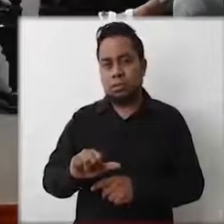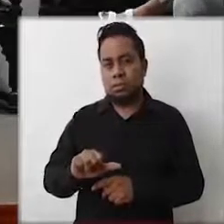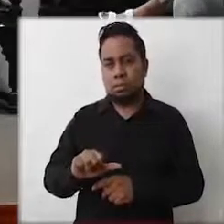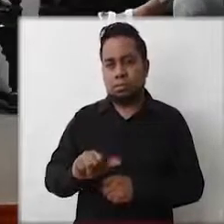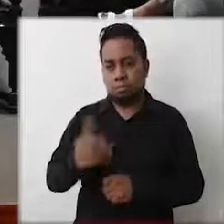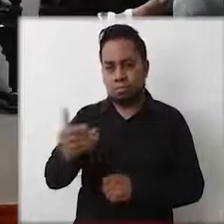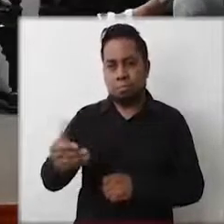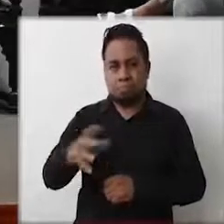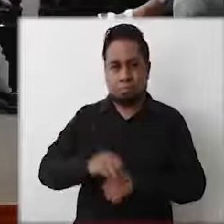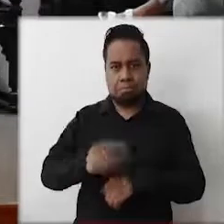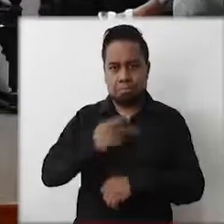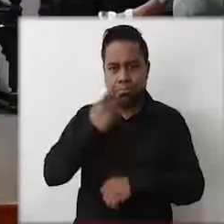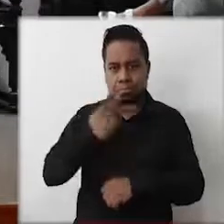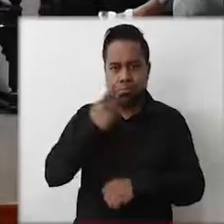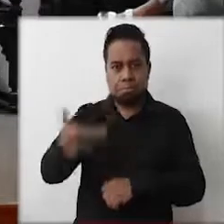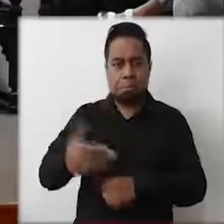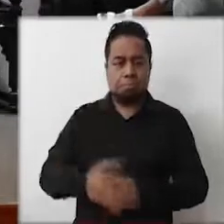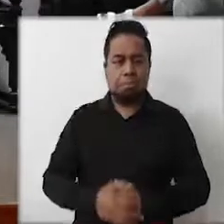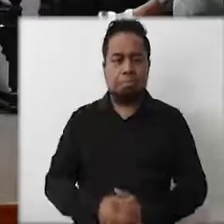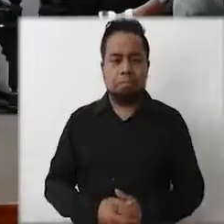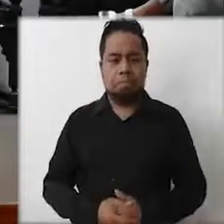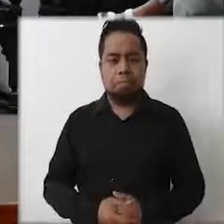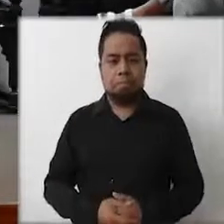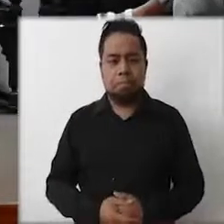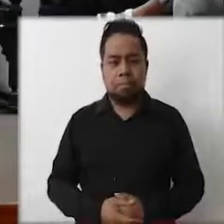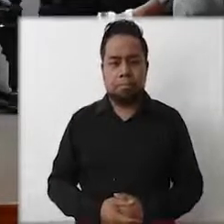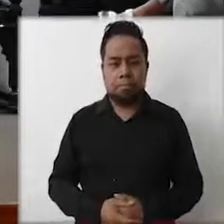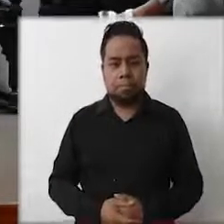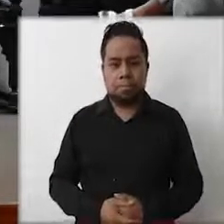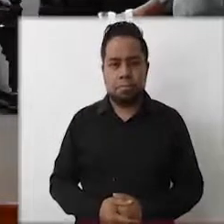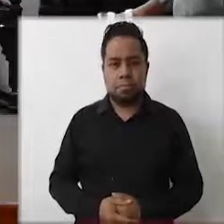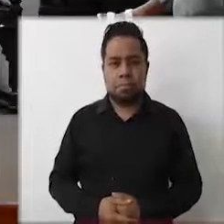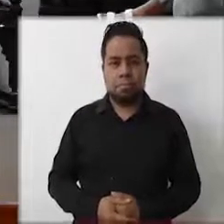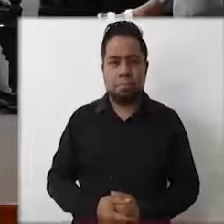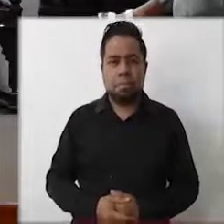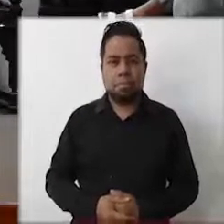punto sexto del orden del día se refiere al tema de asuntos generales.